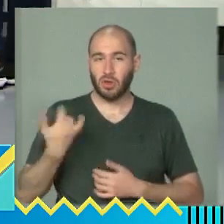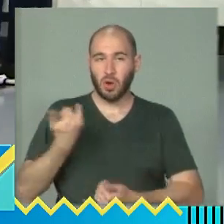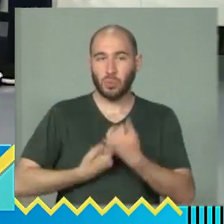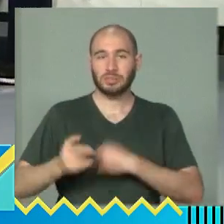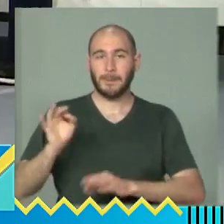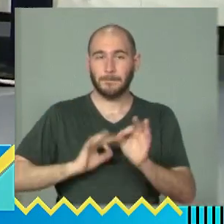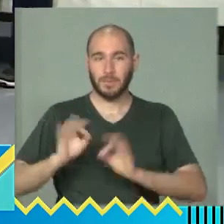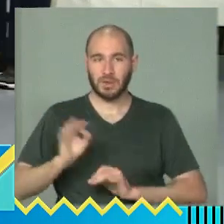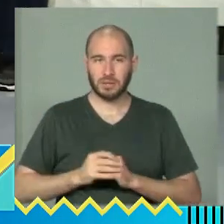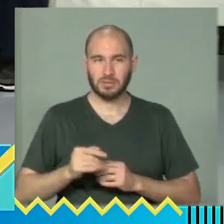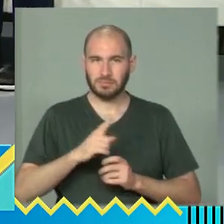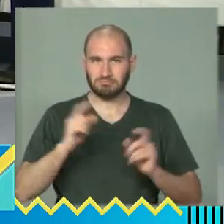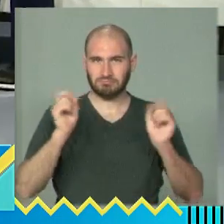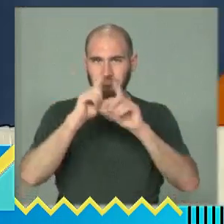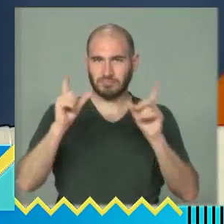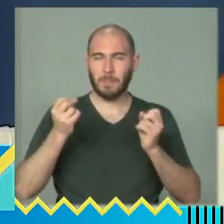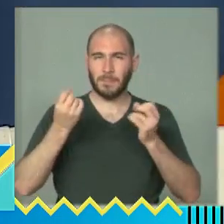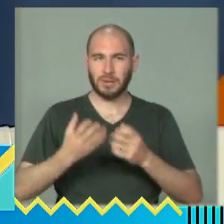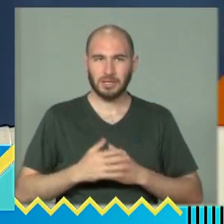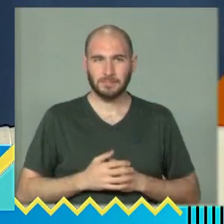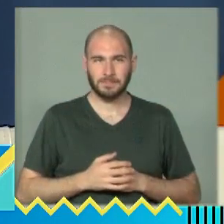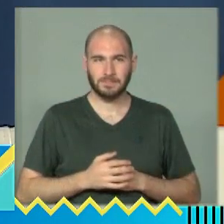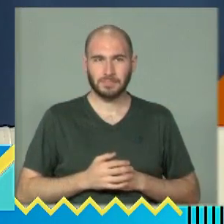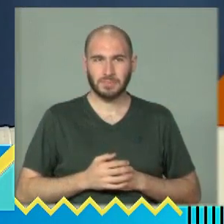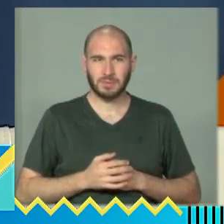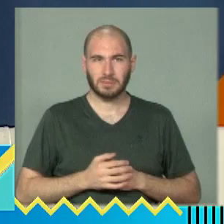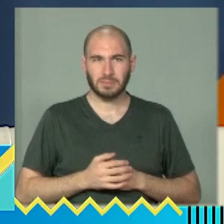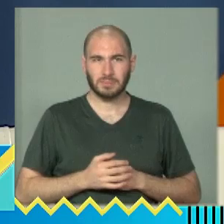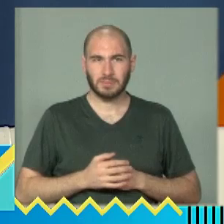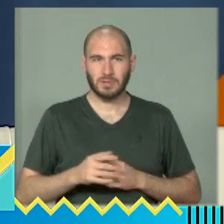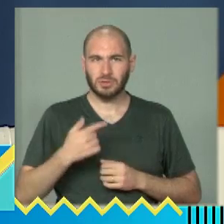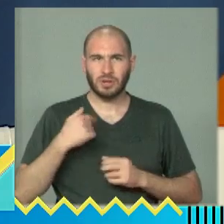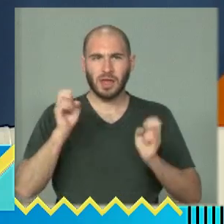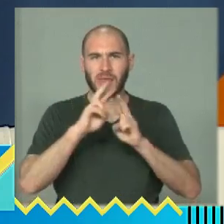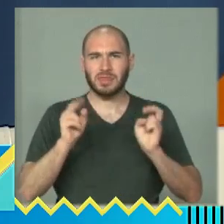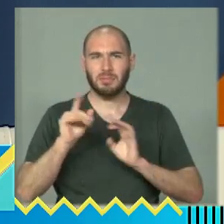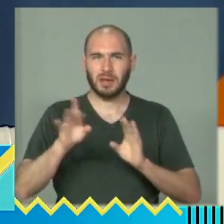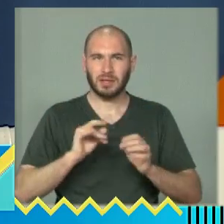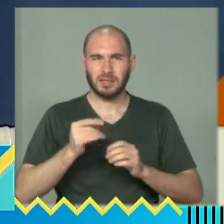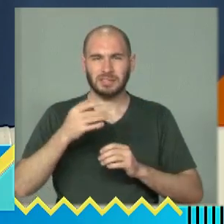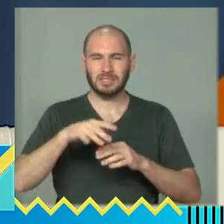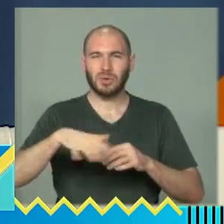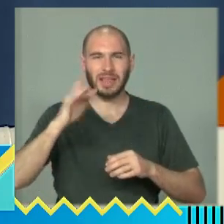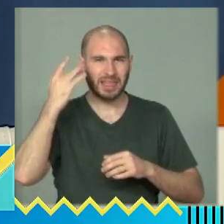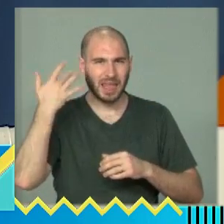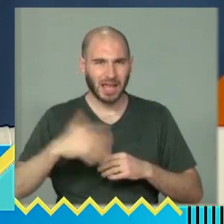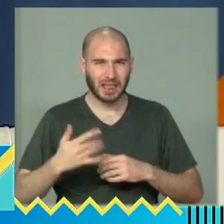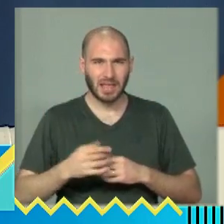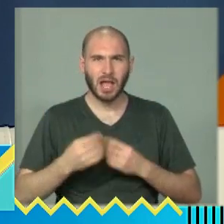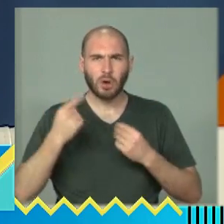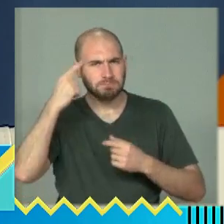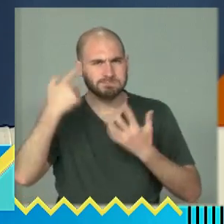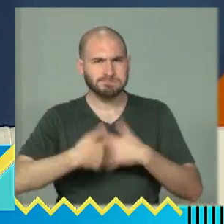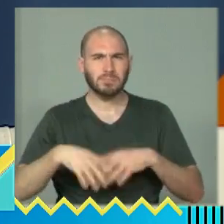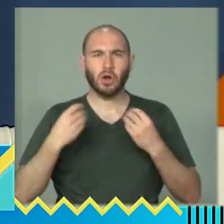del proyecto nos llamó mucho la atención por el hecho de pensar en el tema que nos metimos, Ciudad Inteligente, nos llamó la atención de cómo pensar